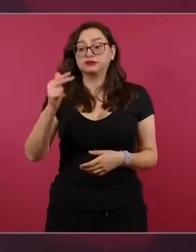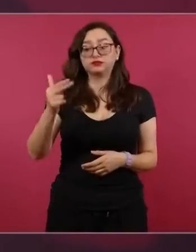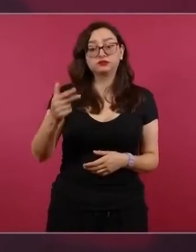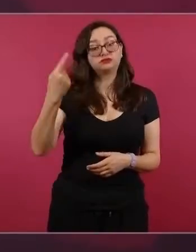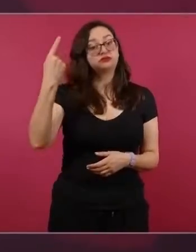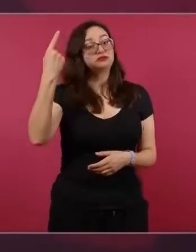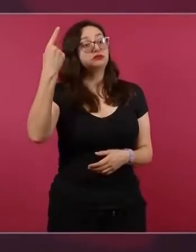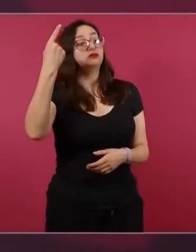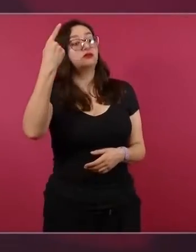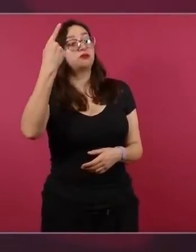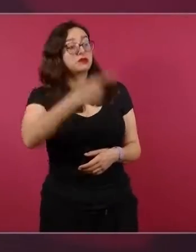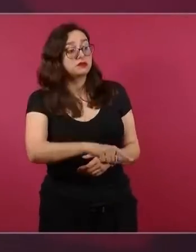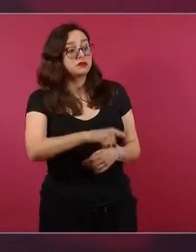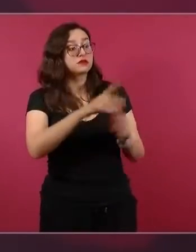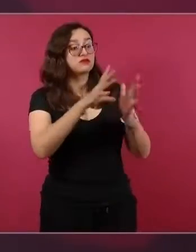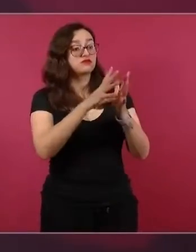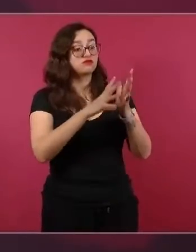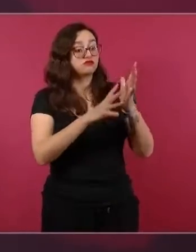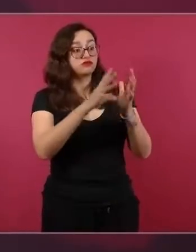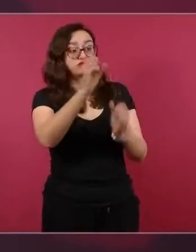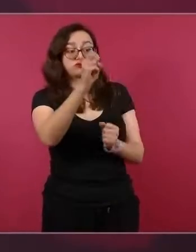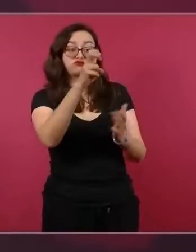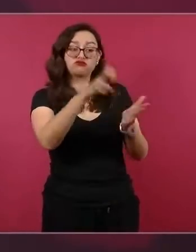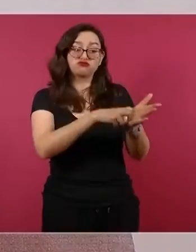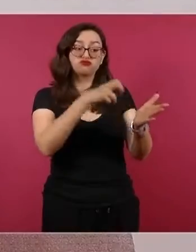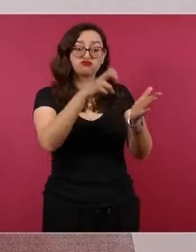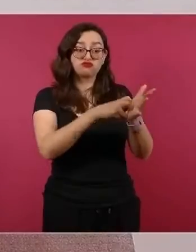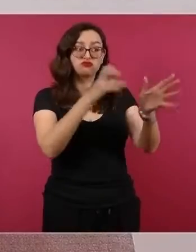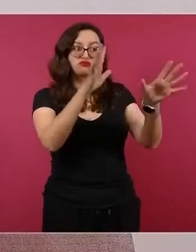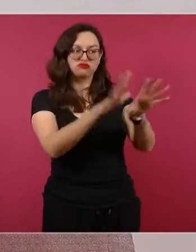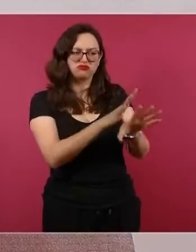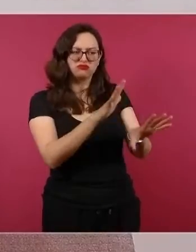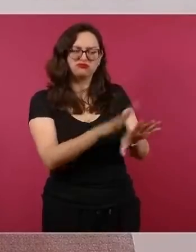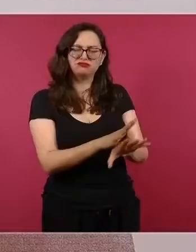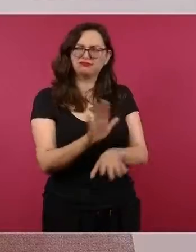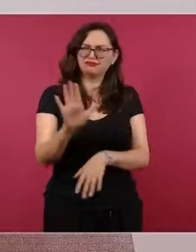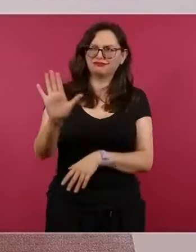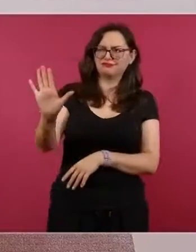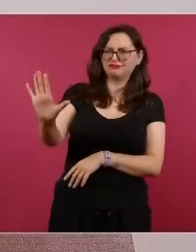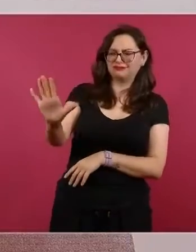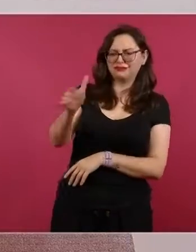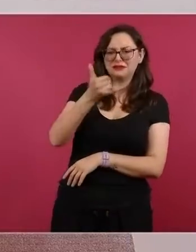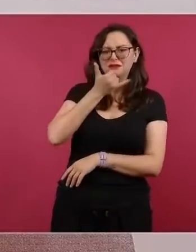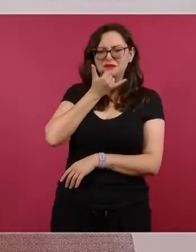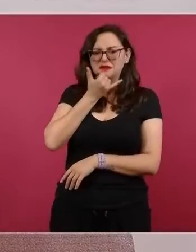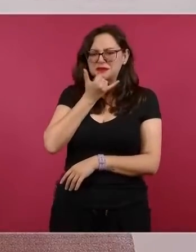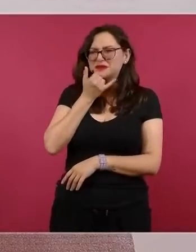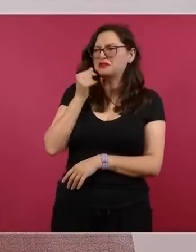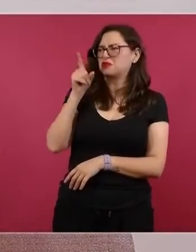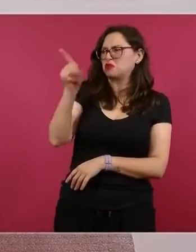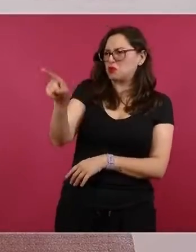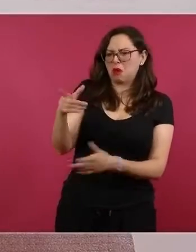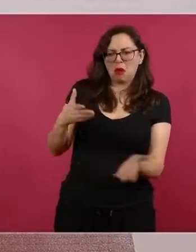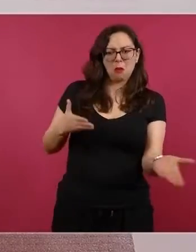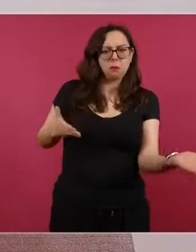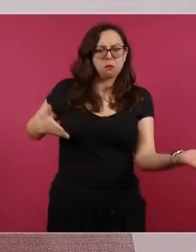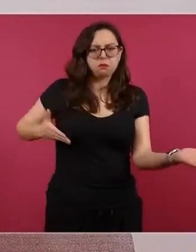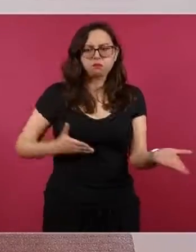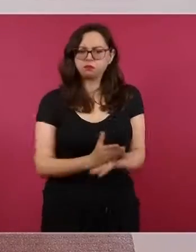modificar nuestra Constitución. También nos parece incorrecto. No puede un tribunal